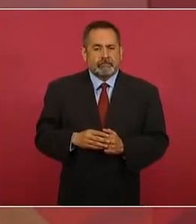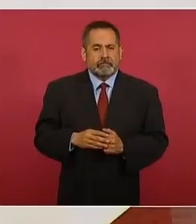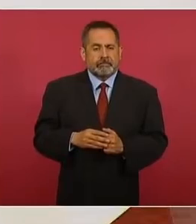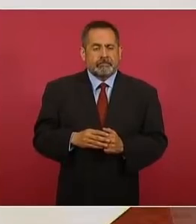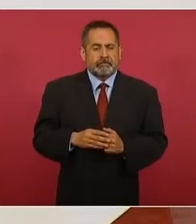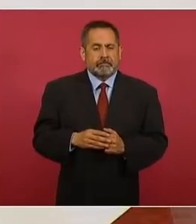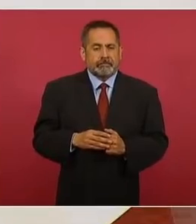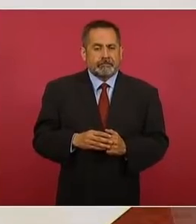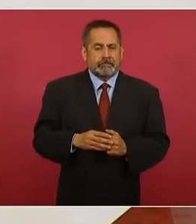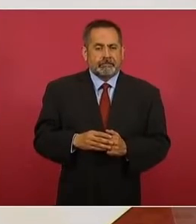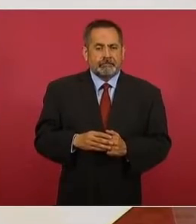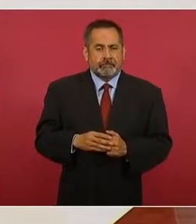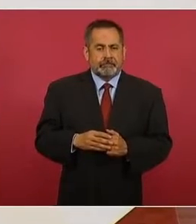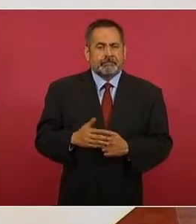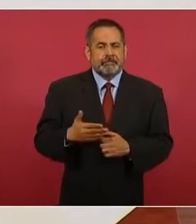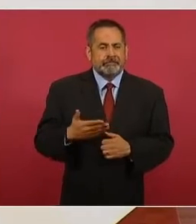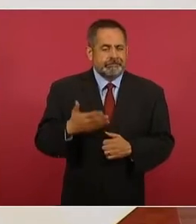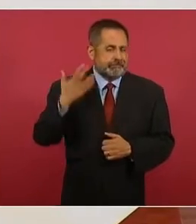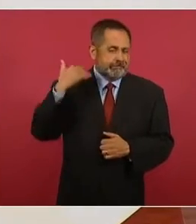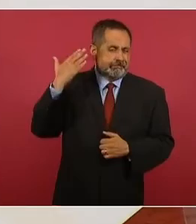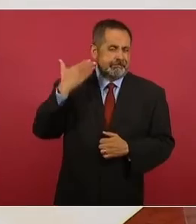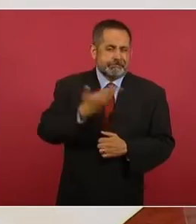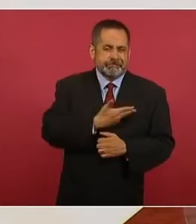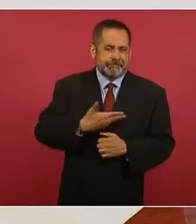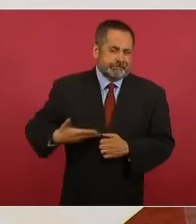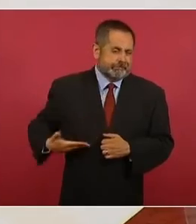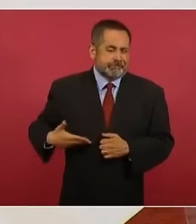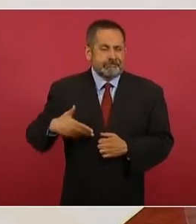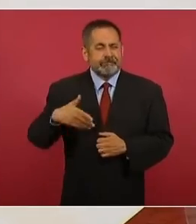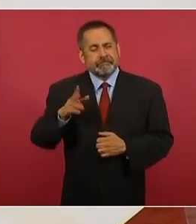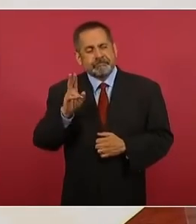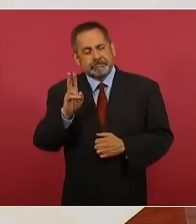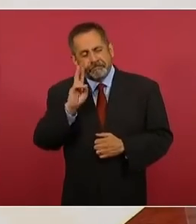podía vetar.